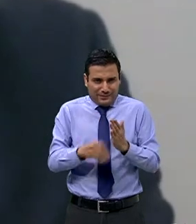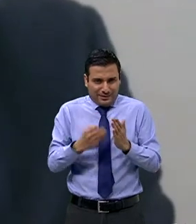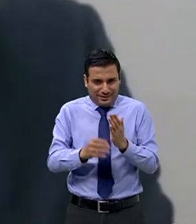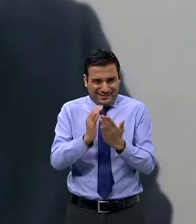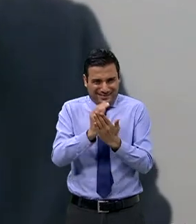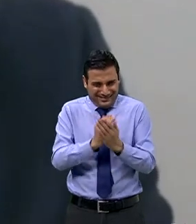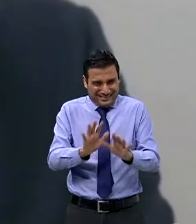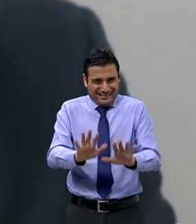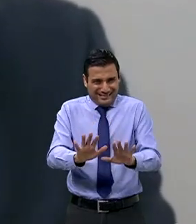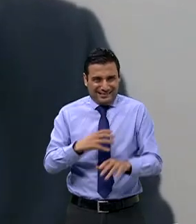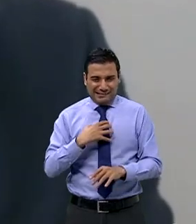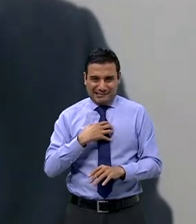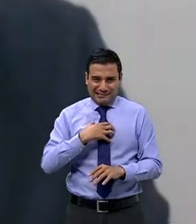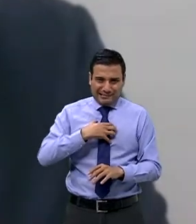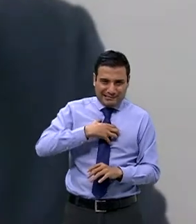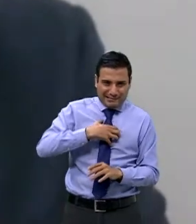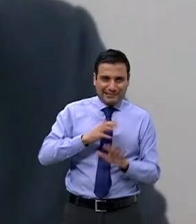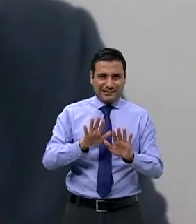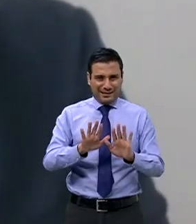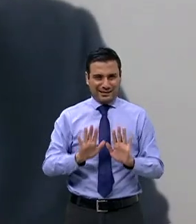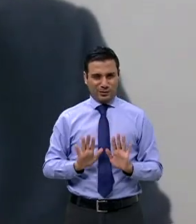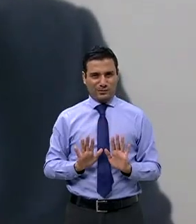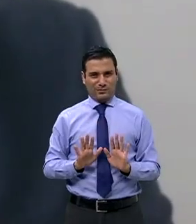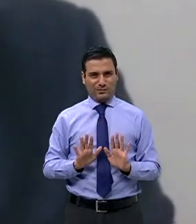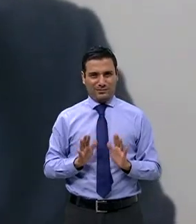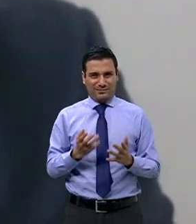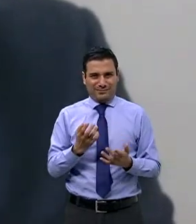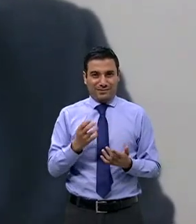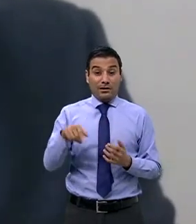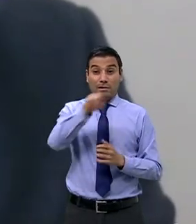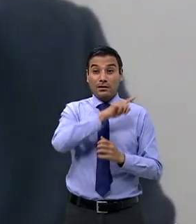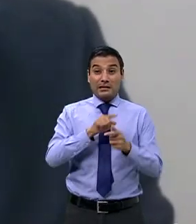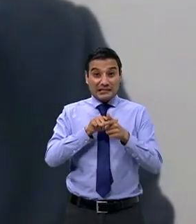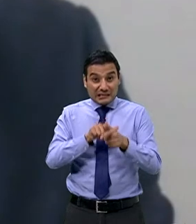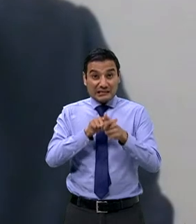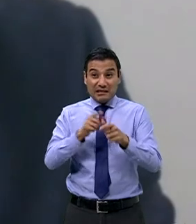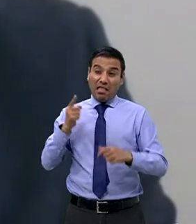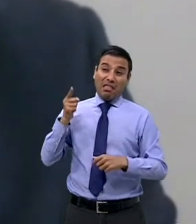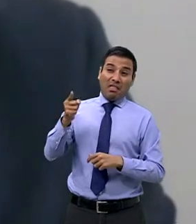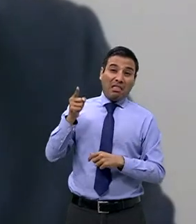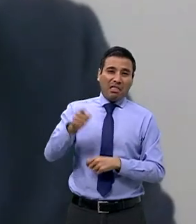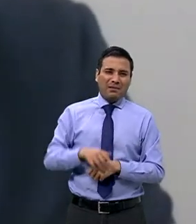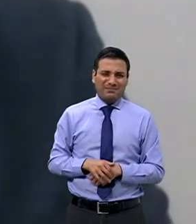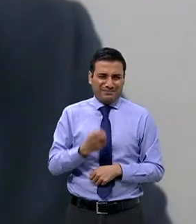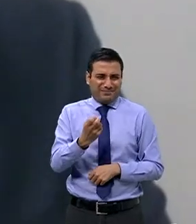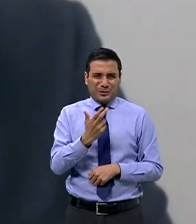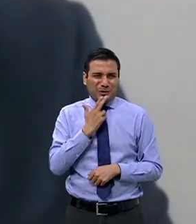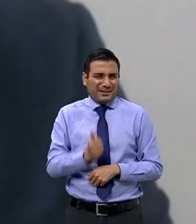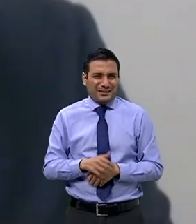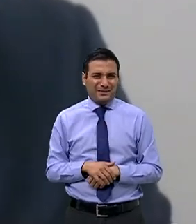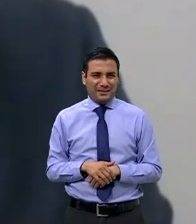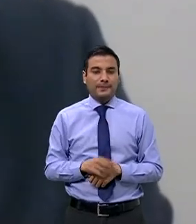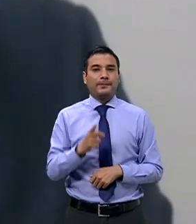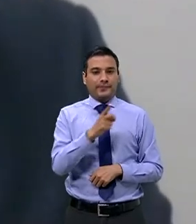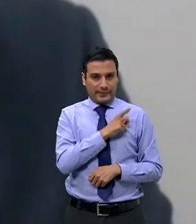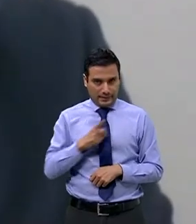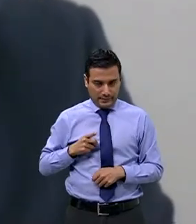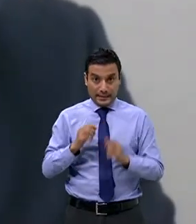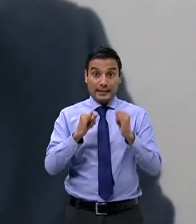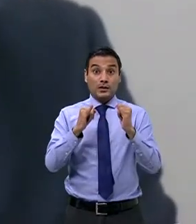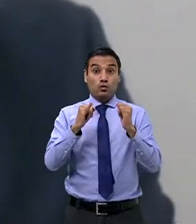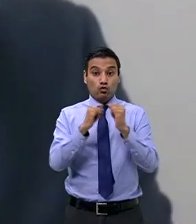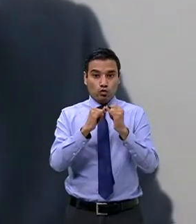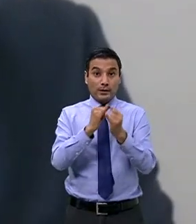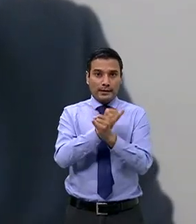esto no abona en nada a lo que queremos acercarnos y consolidar tanto a las instituciones democráticas